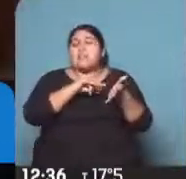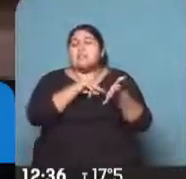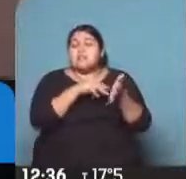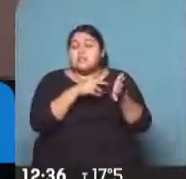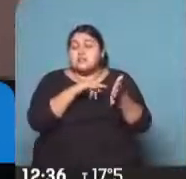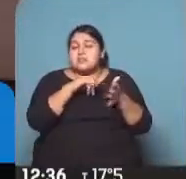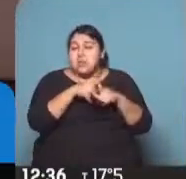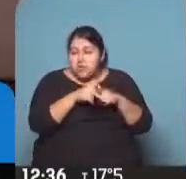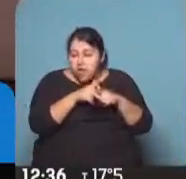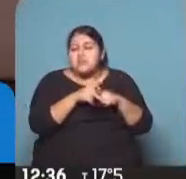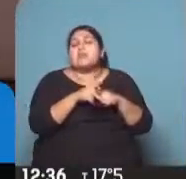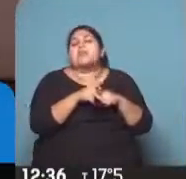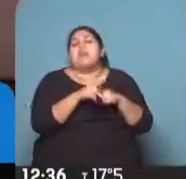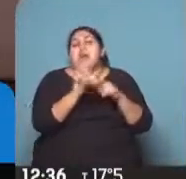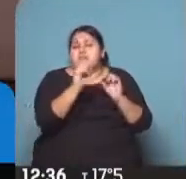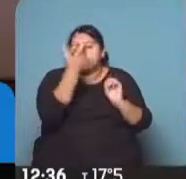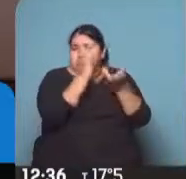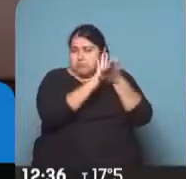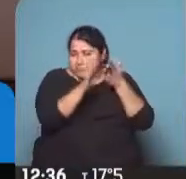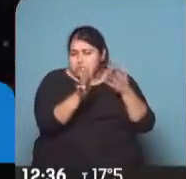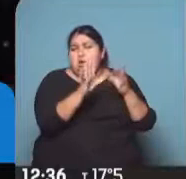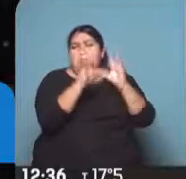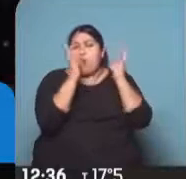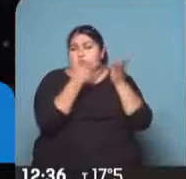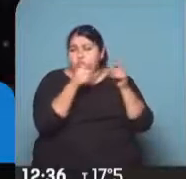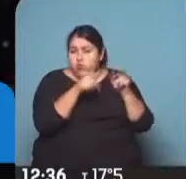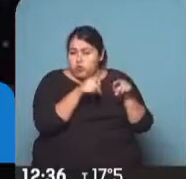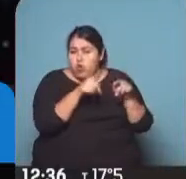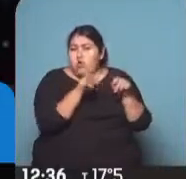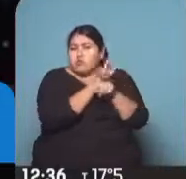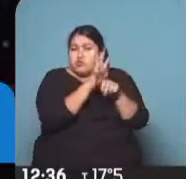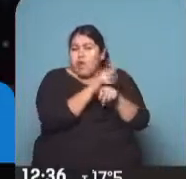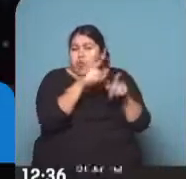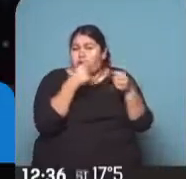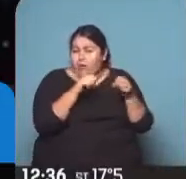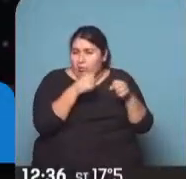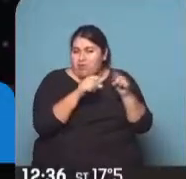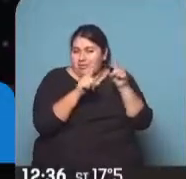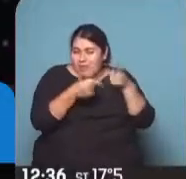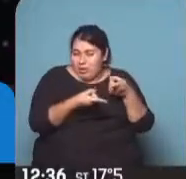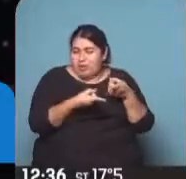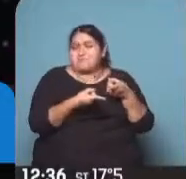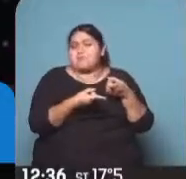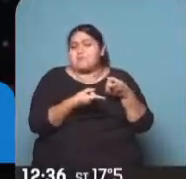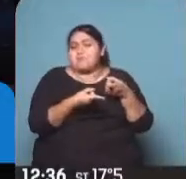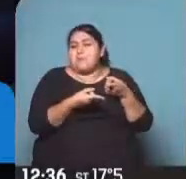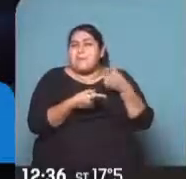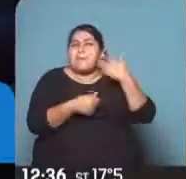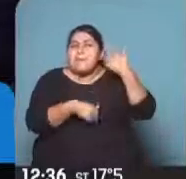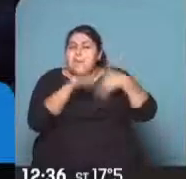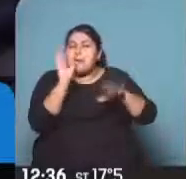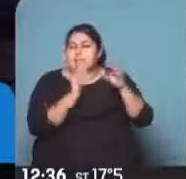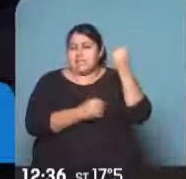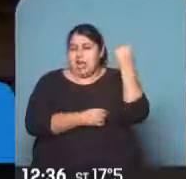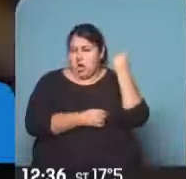al deporte al mundo del show deportivo que también es de relevancia económica